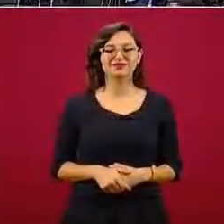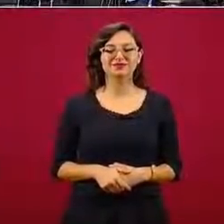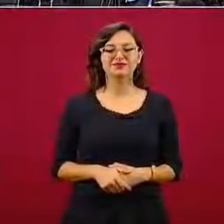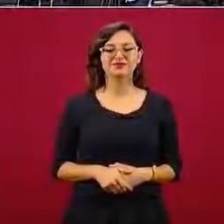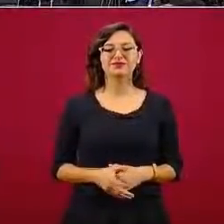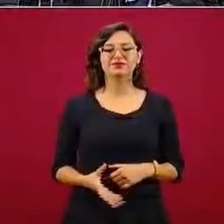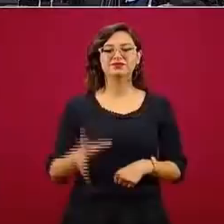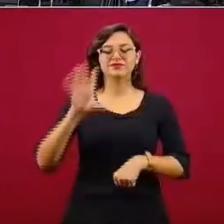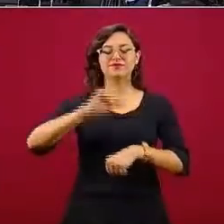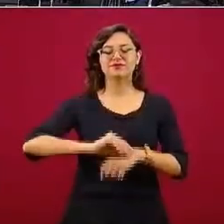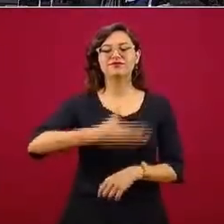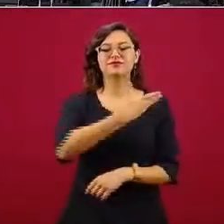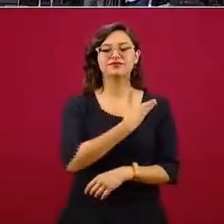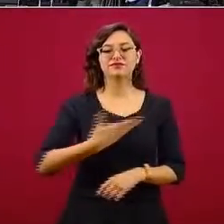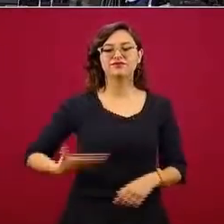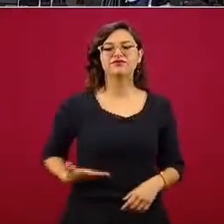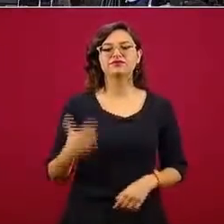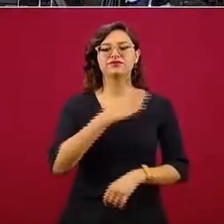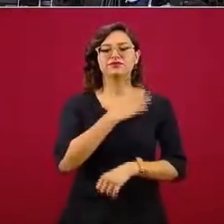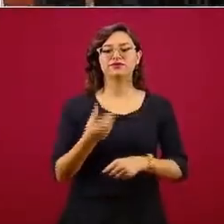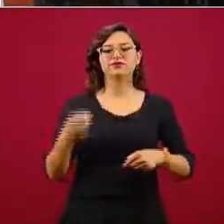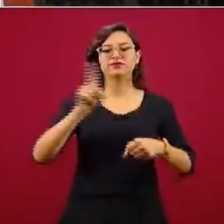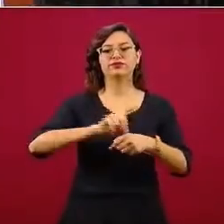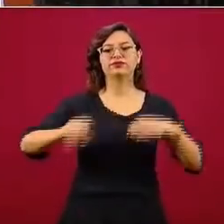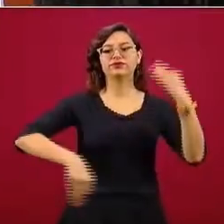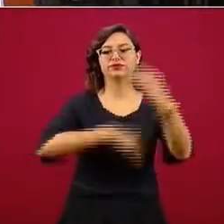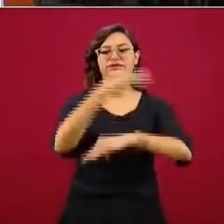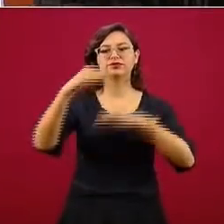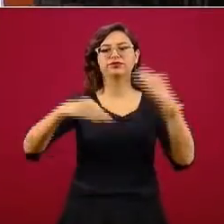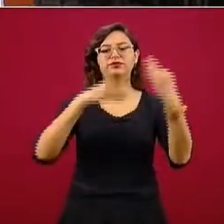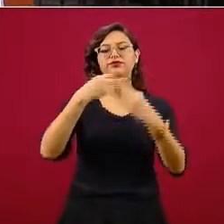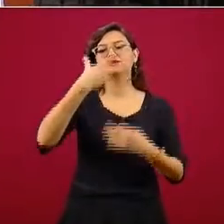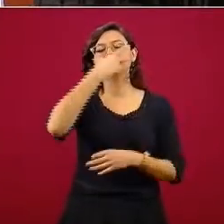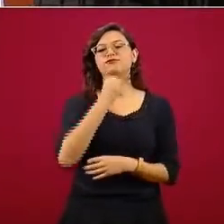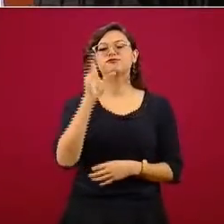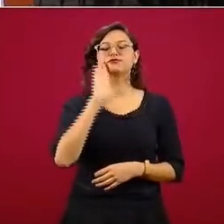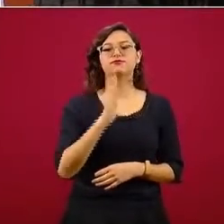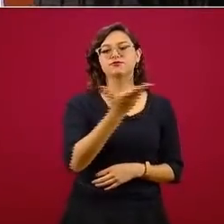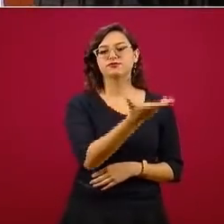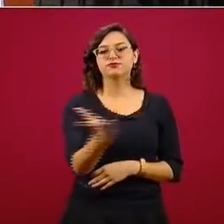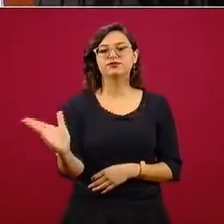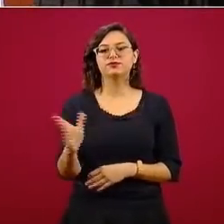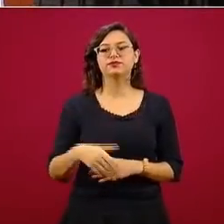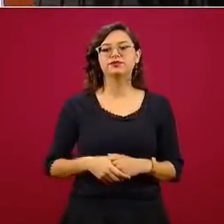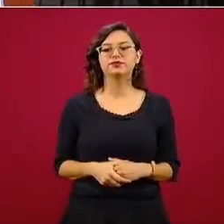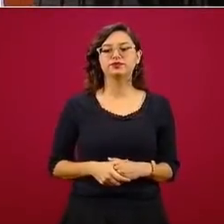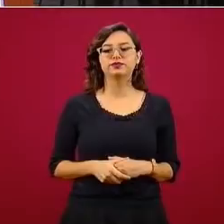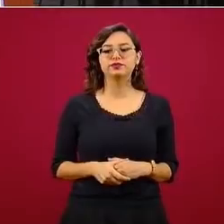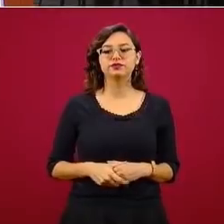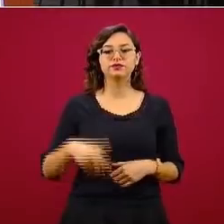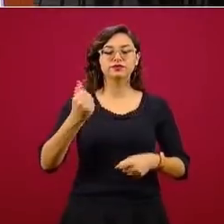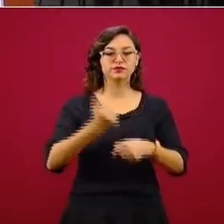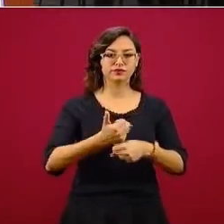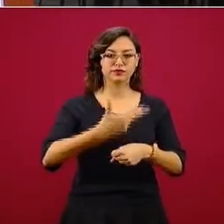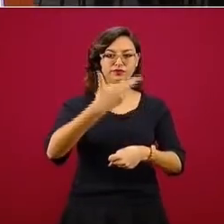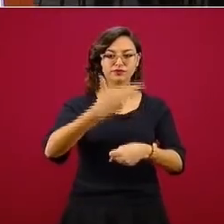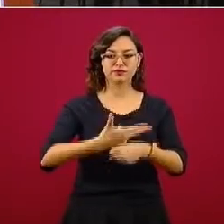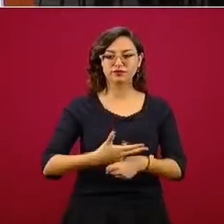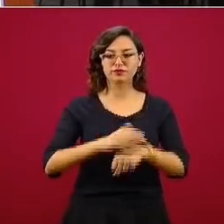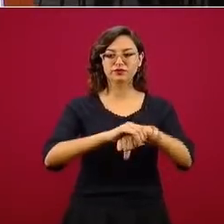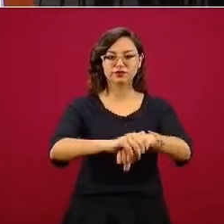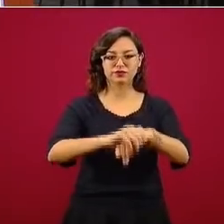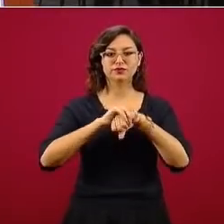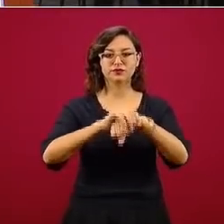Con su permiso, señor presidente, muy buenos días a todas y a todos. Secretarios,